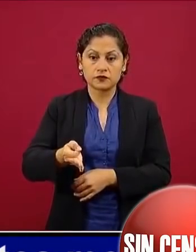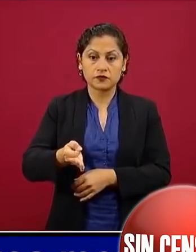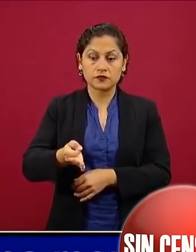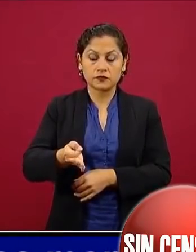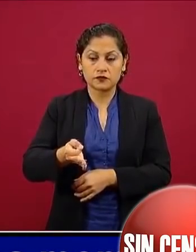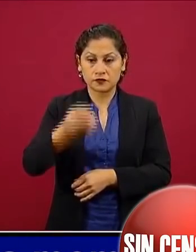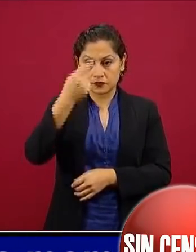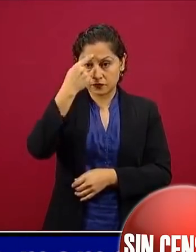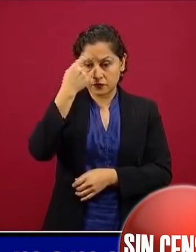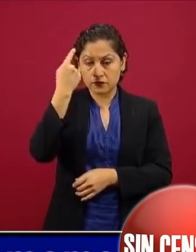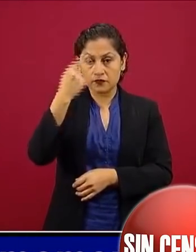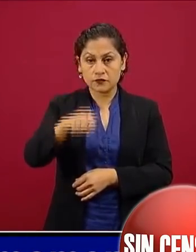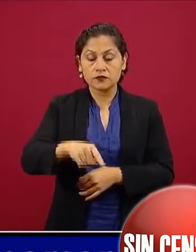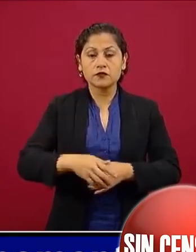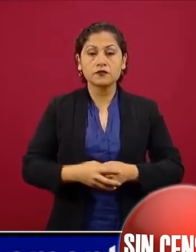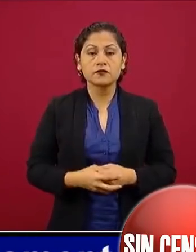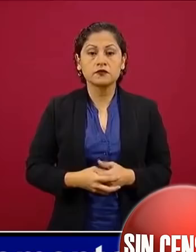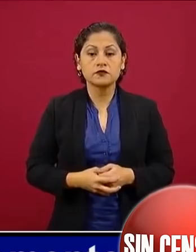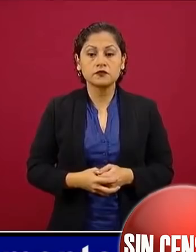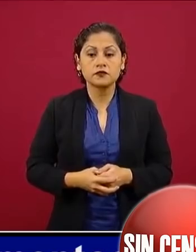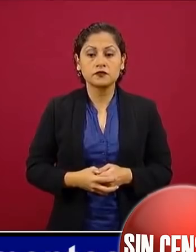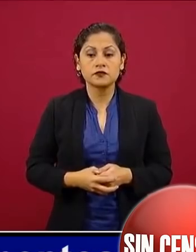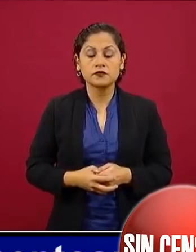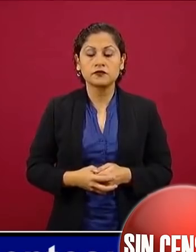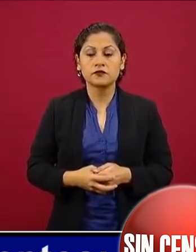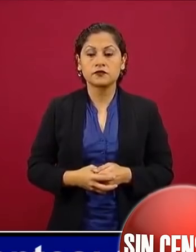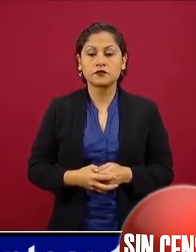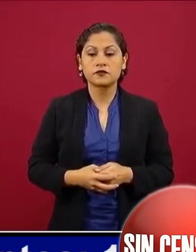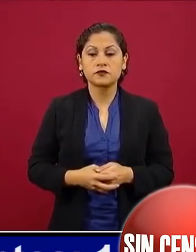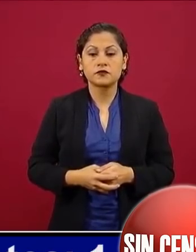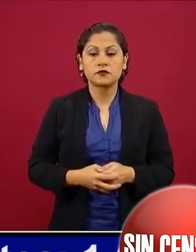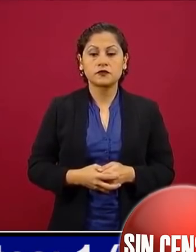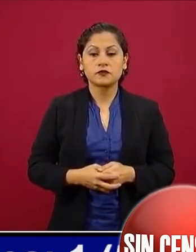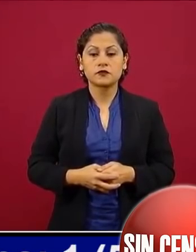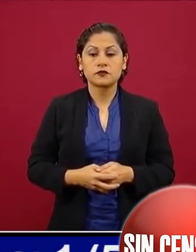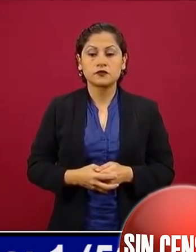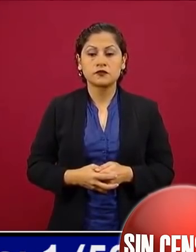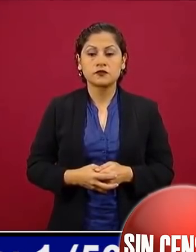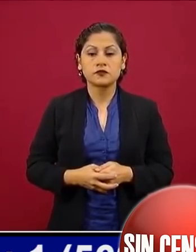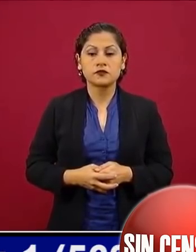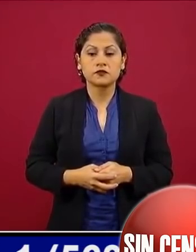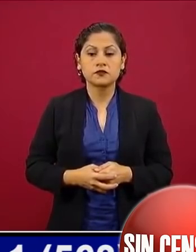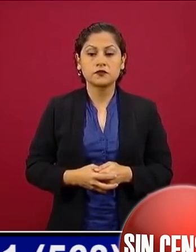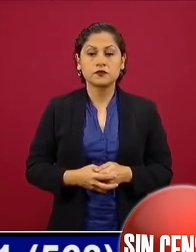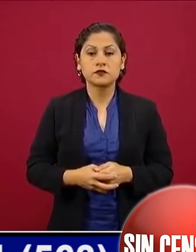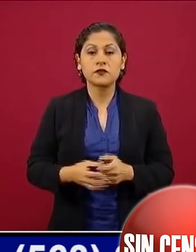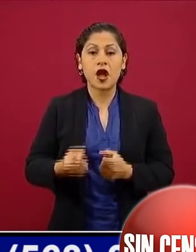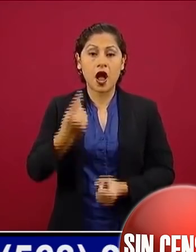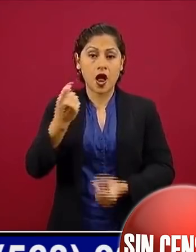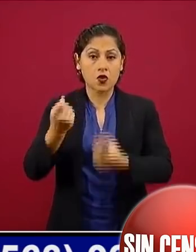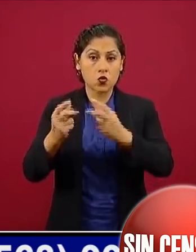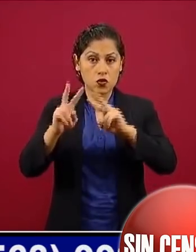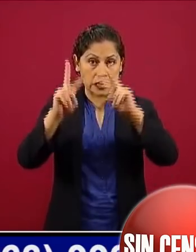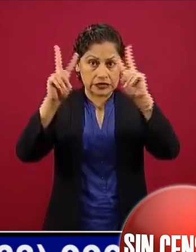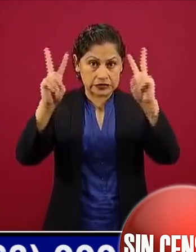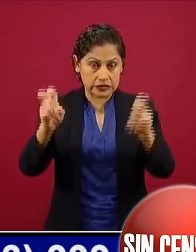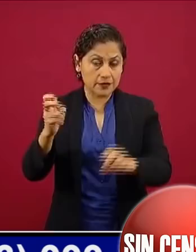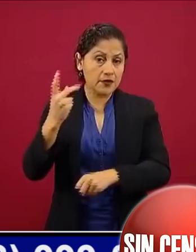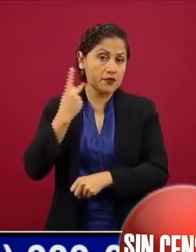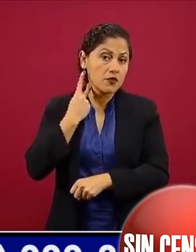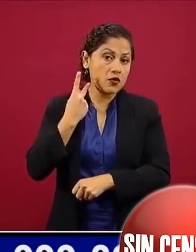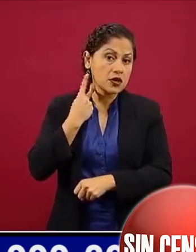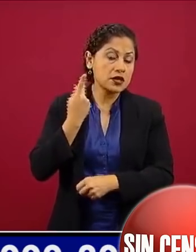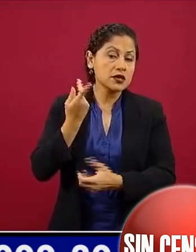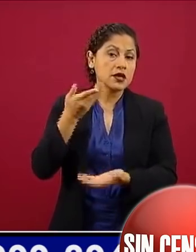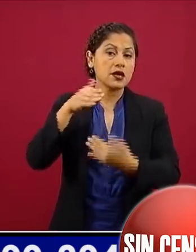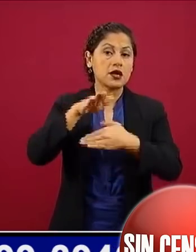medidas que restablecen algunas políticas que usted había señalado en materia energética.